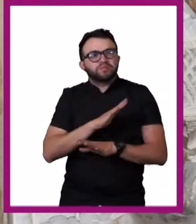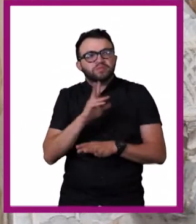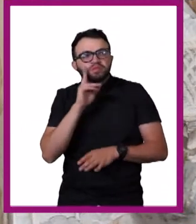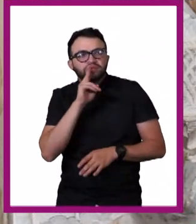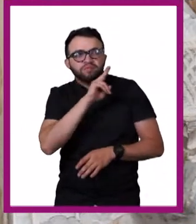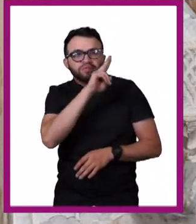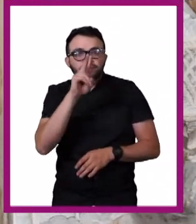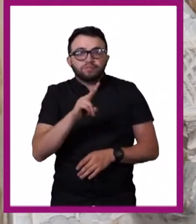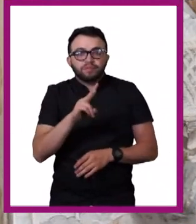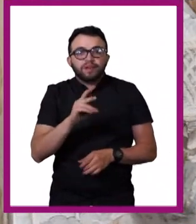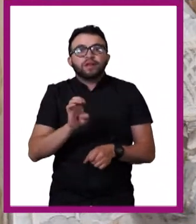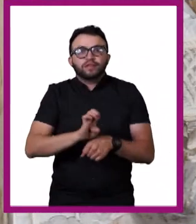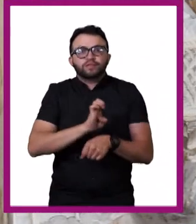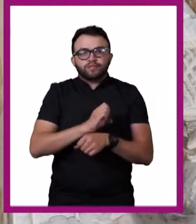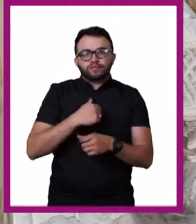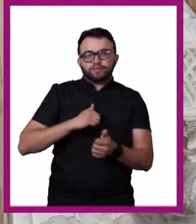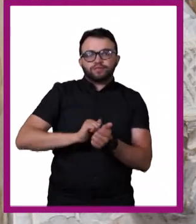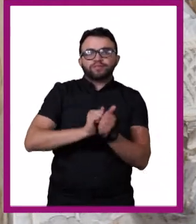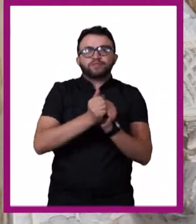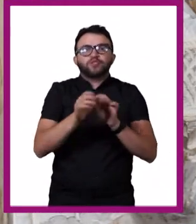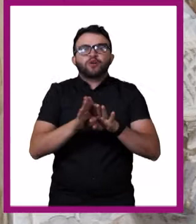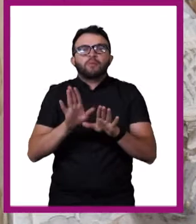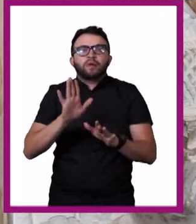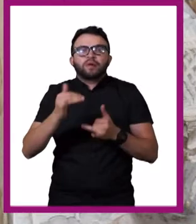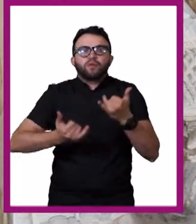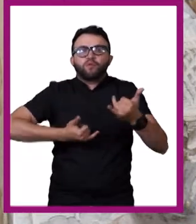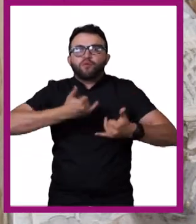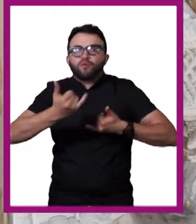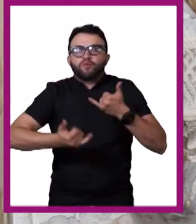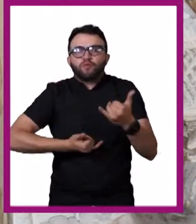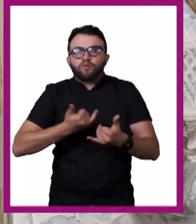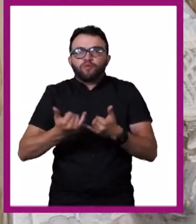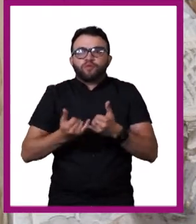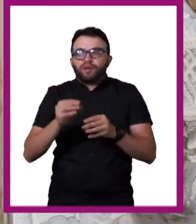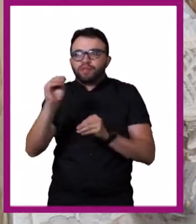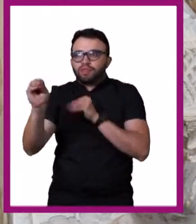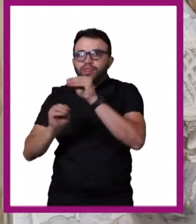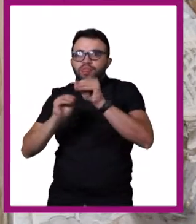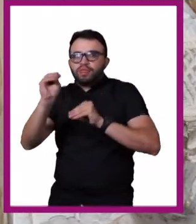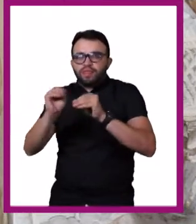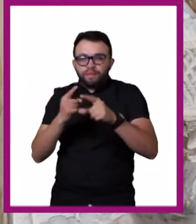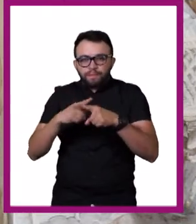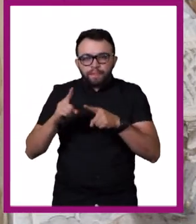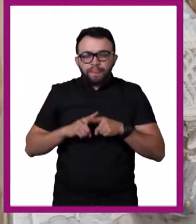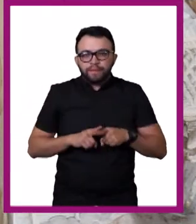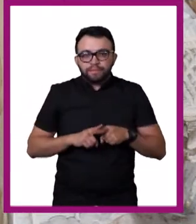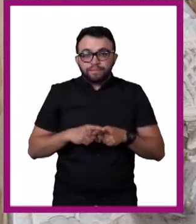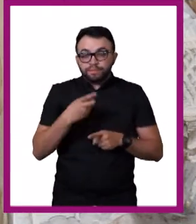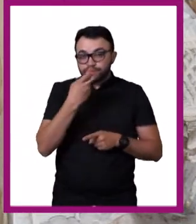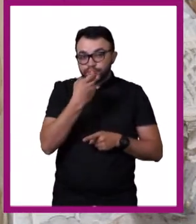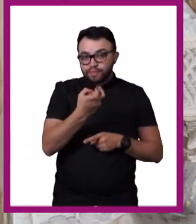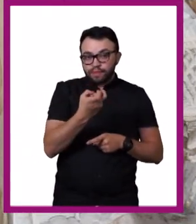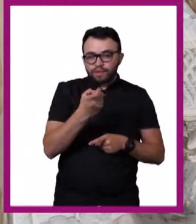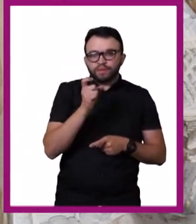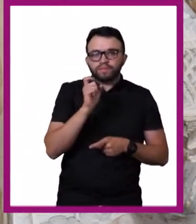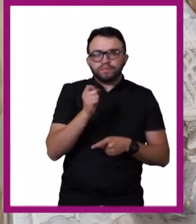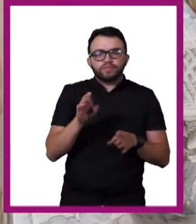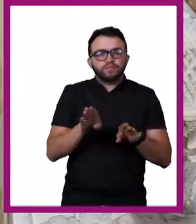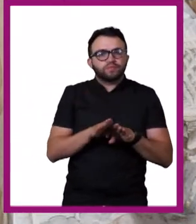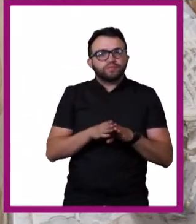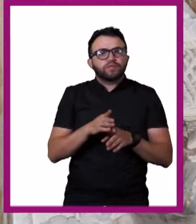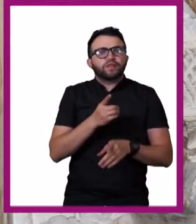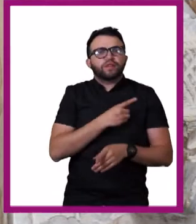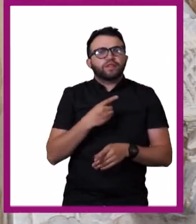eso empecé a jugar con ello. Realmente de lo que se trata esta labor es, la meditación